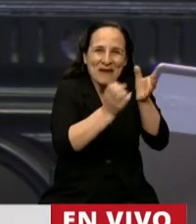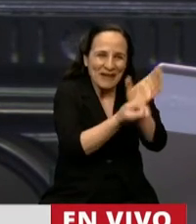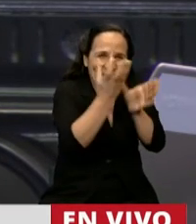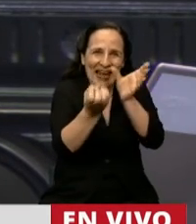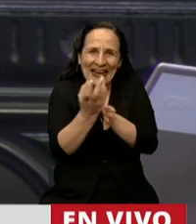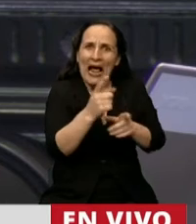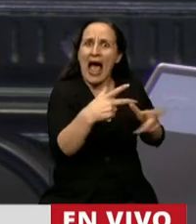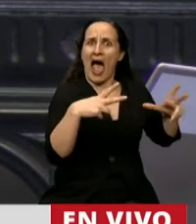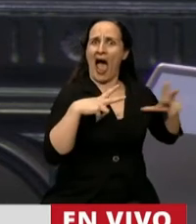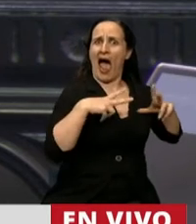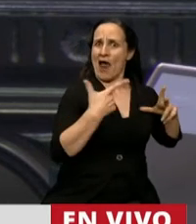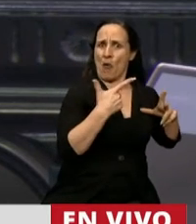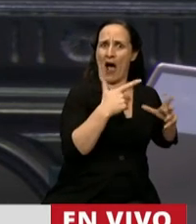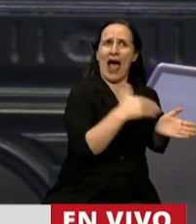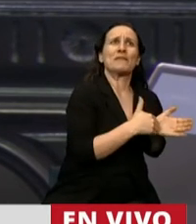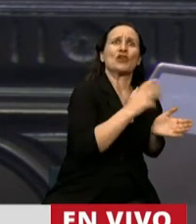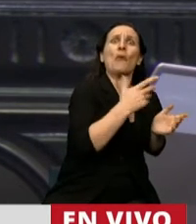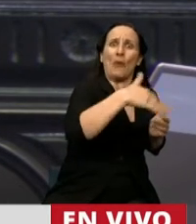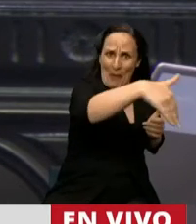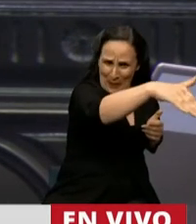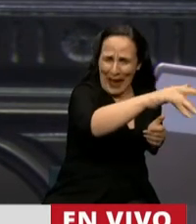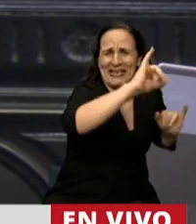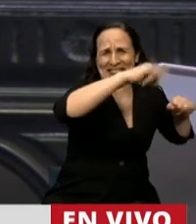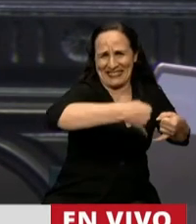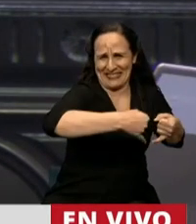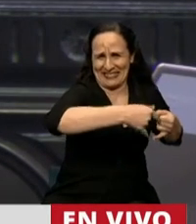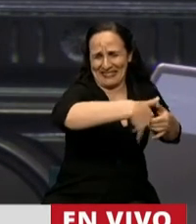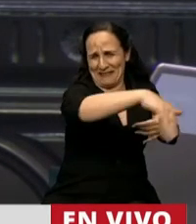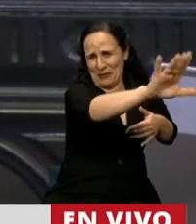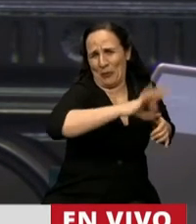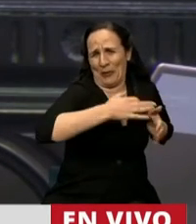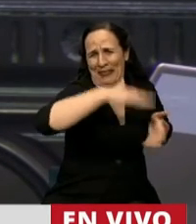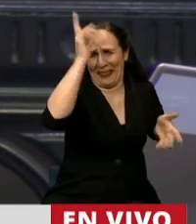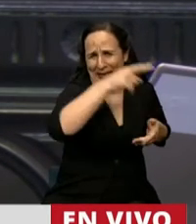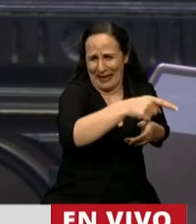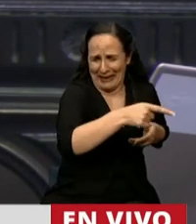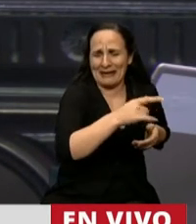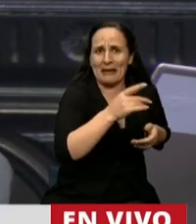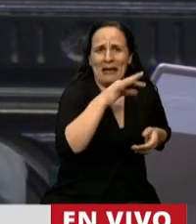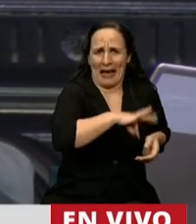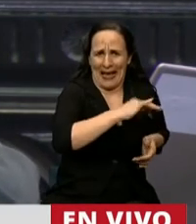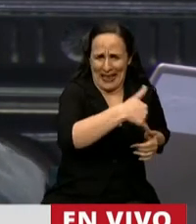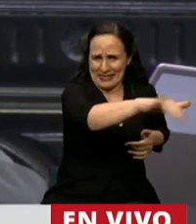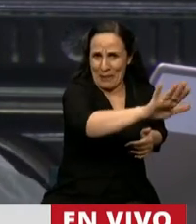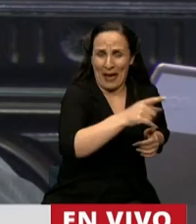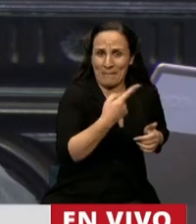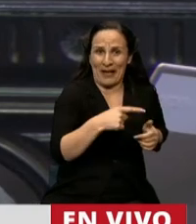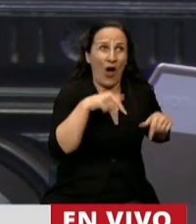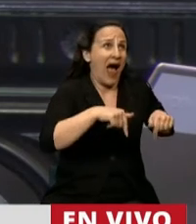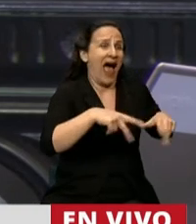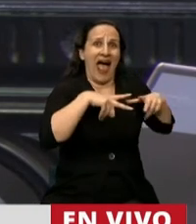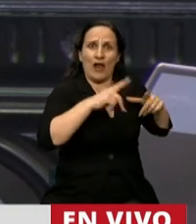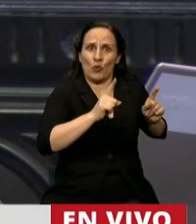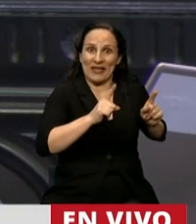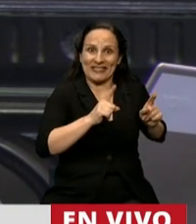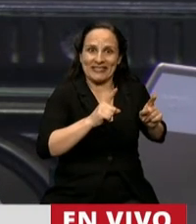4 o 5 millones de dólares porque va a ser lo que van a ganar a lo mejor en toda su vida. Y lo tiene plenamente justificado, por otra parte. Eso es